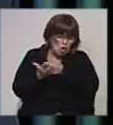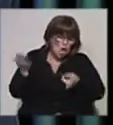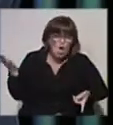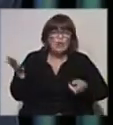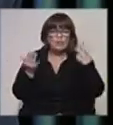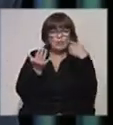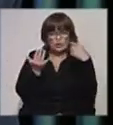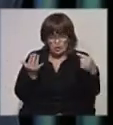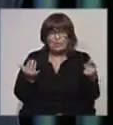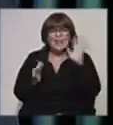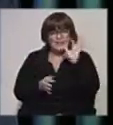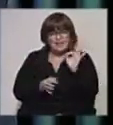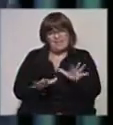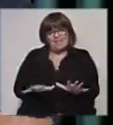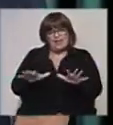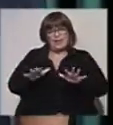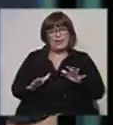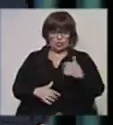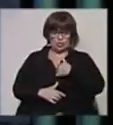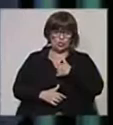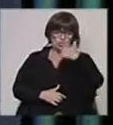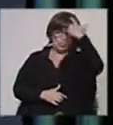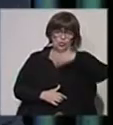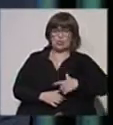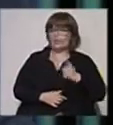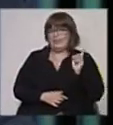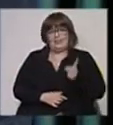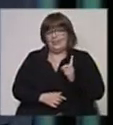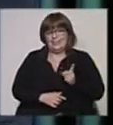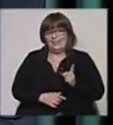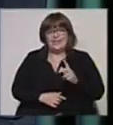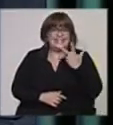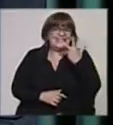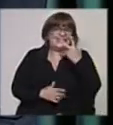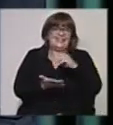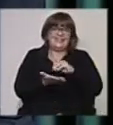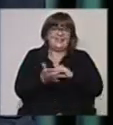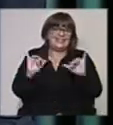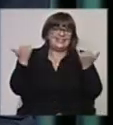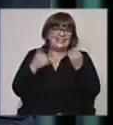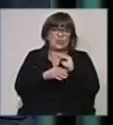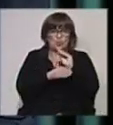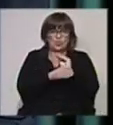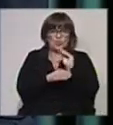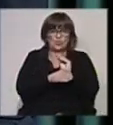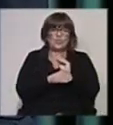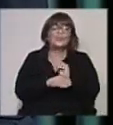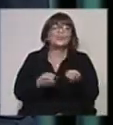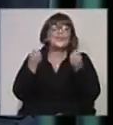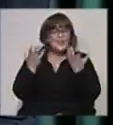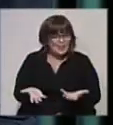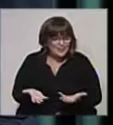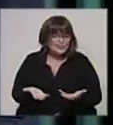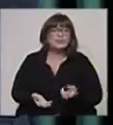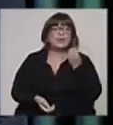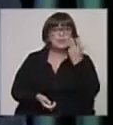todo ese tipo de cosas. A mi caso, yo lo tuve que hacer, ya lo hice 3 veces ese curso, porque hay partes